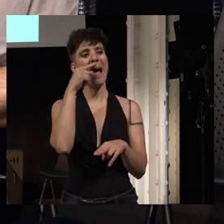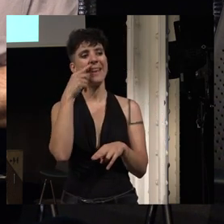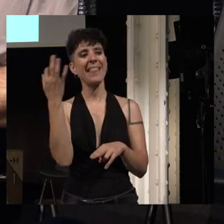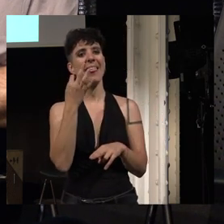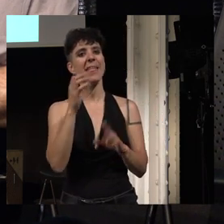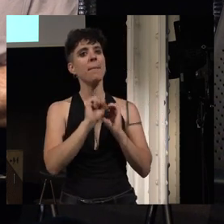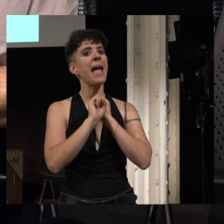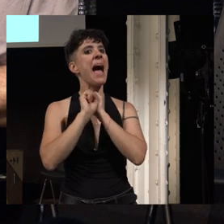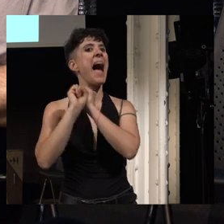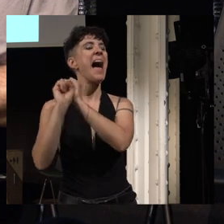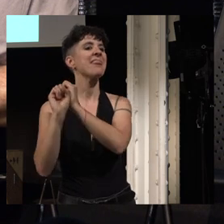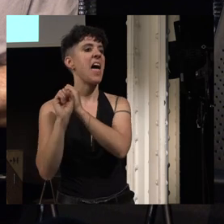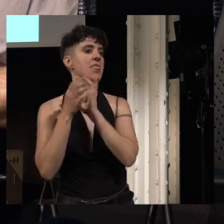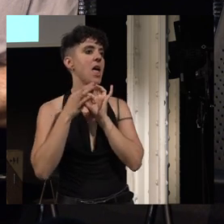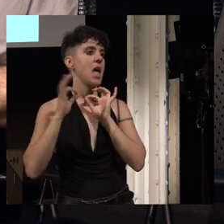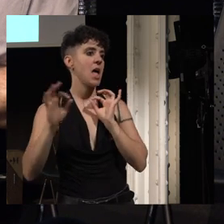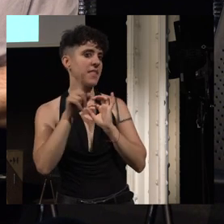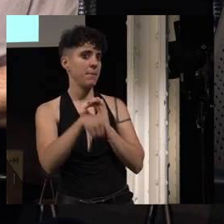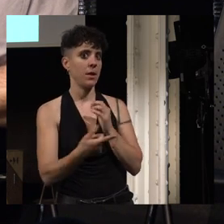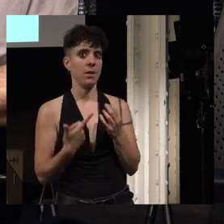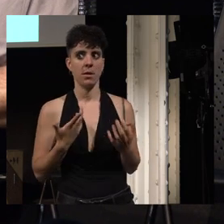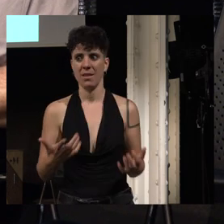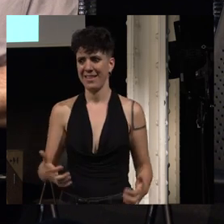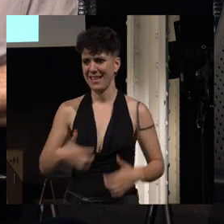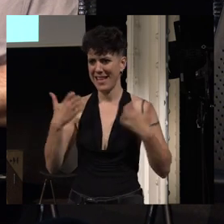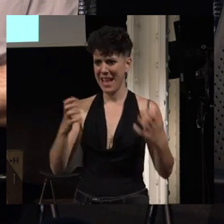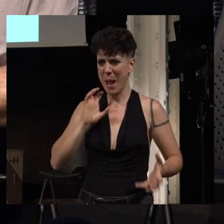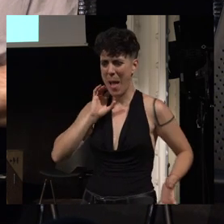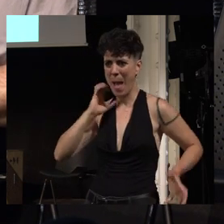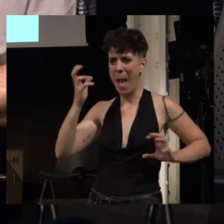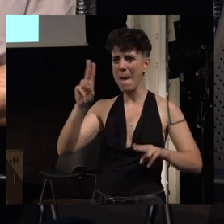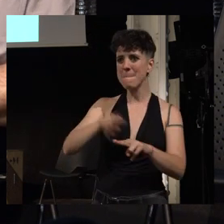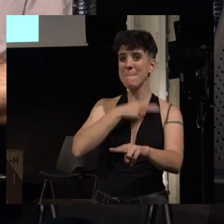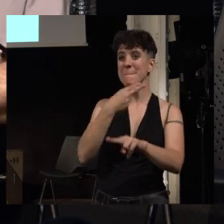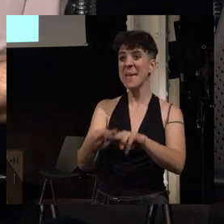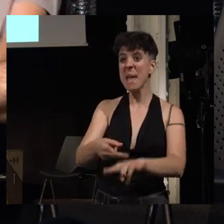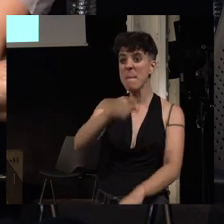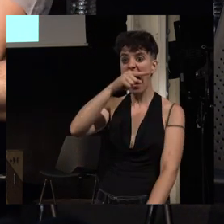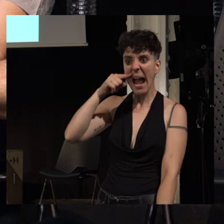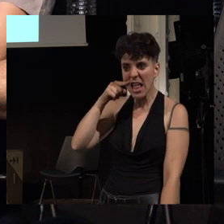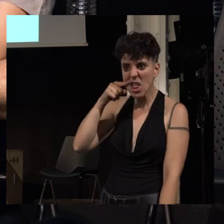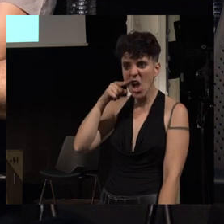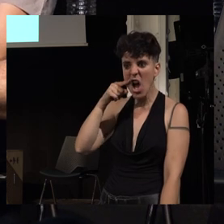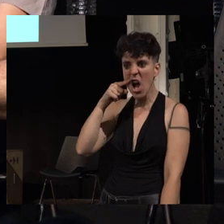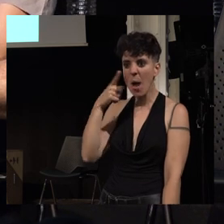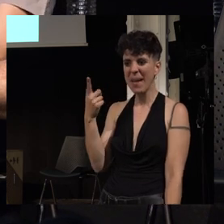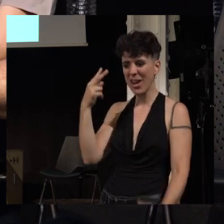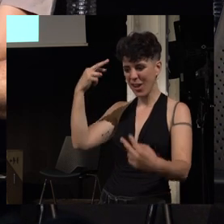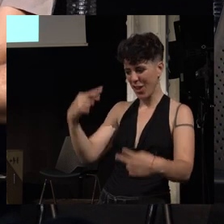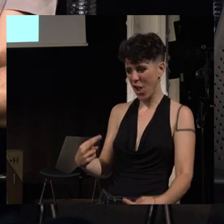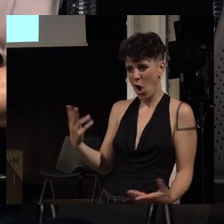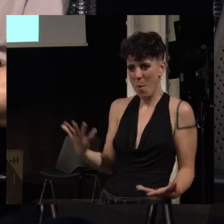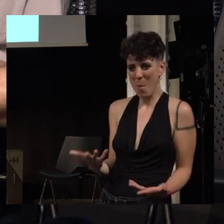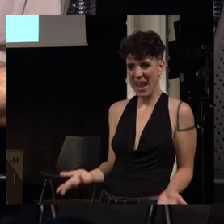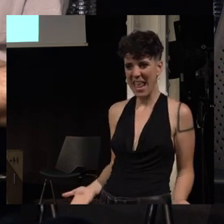atada. Y yo me indigné. Y dije, ¿mi marido? Venga, va. O sea, mi marido, pero ¿cómo me lees? Y entonces,